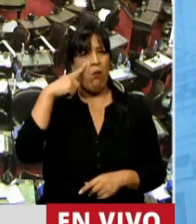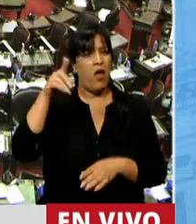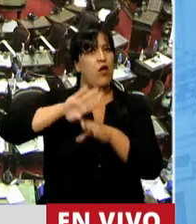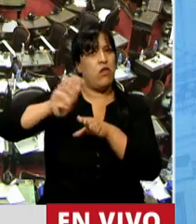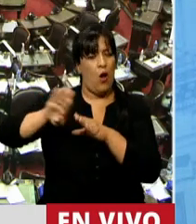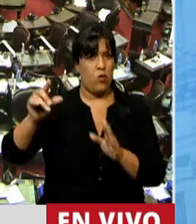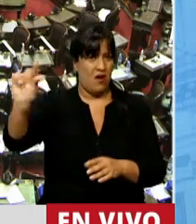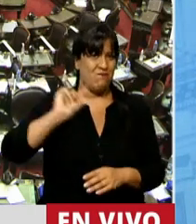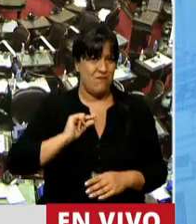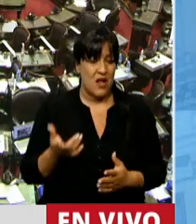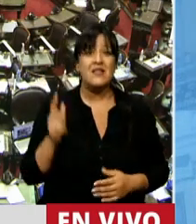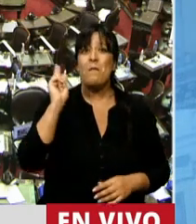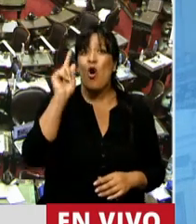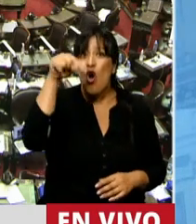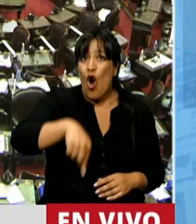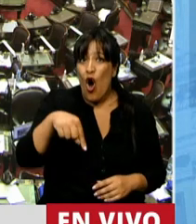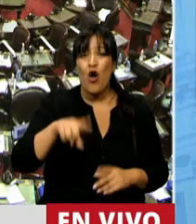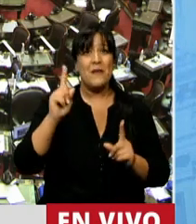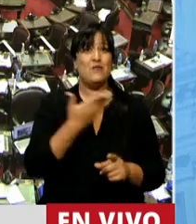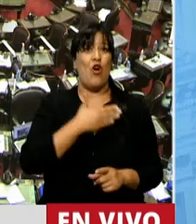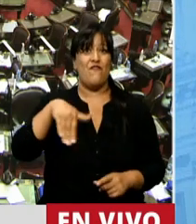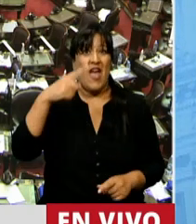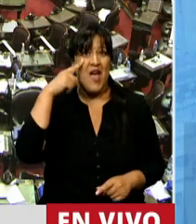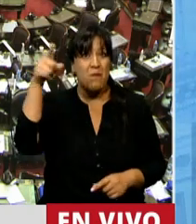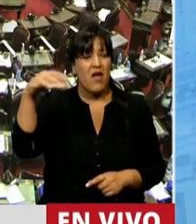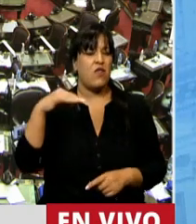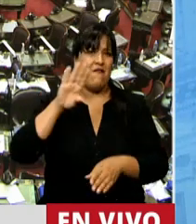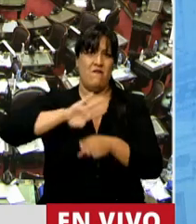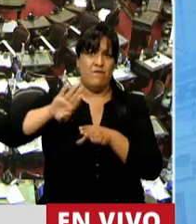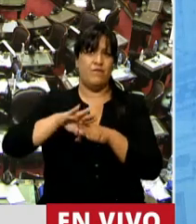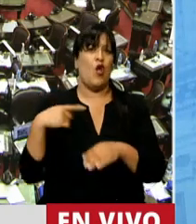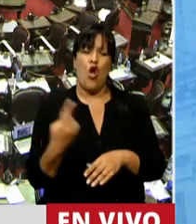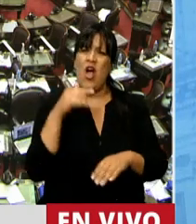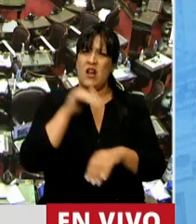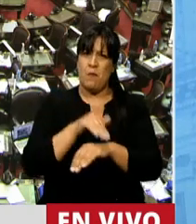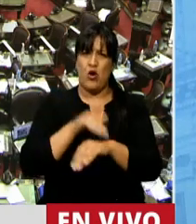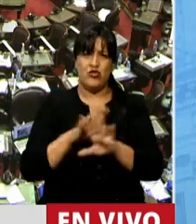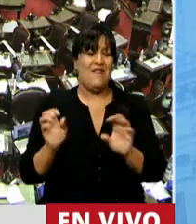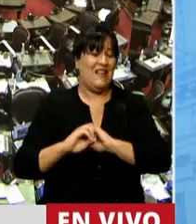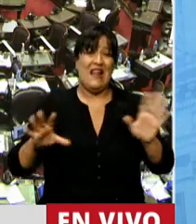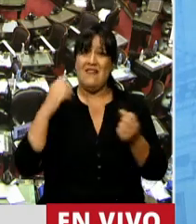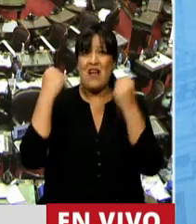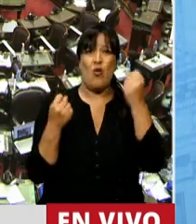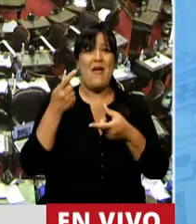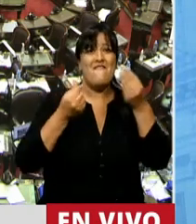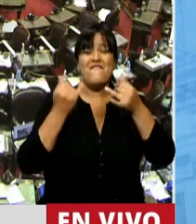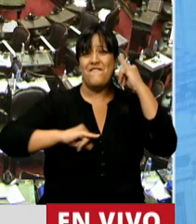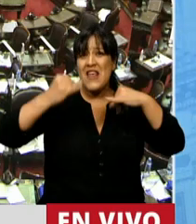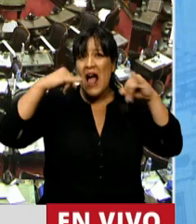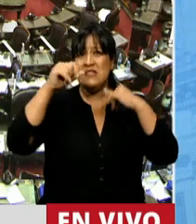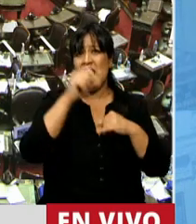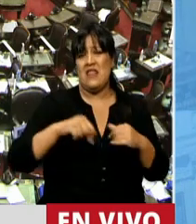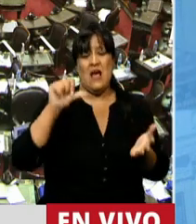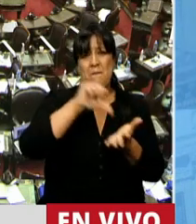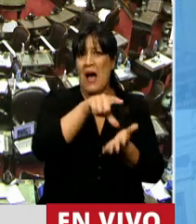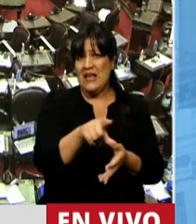Argentina tiene que enfrentar una negociación con ese organismo que es claramente corresponsable de desastre económico y financiero de nuestro país. Si tenemos